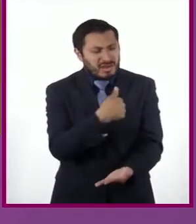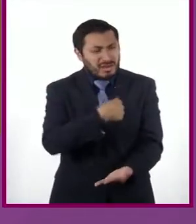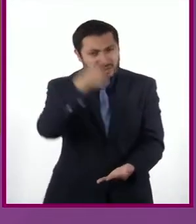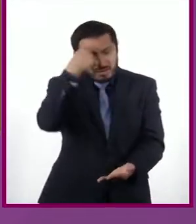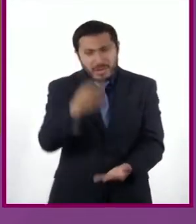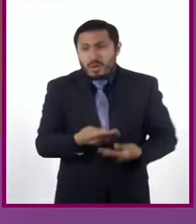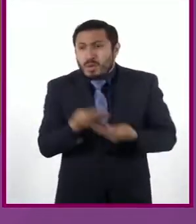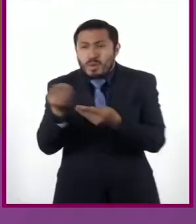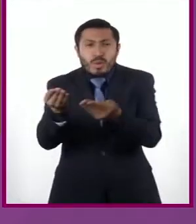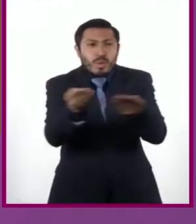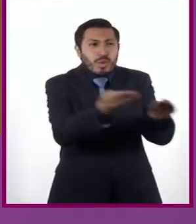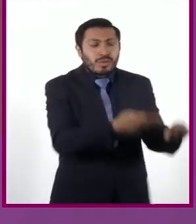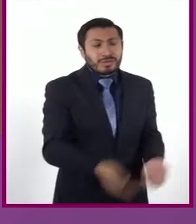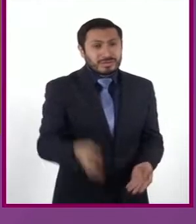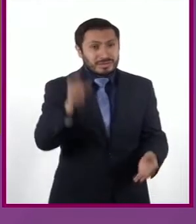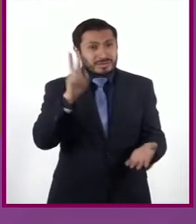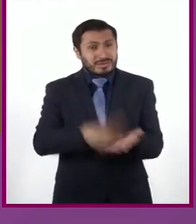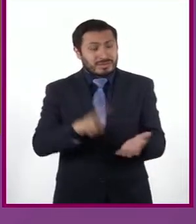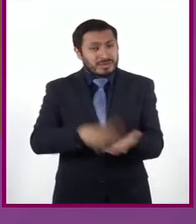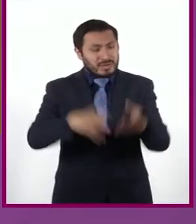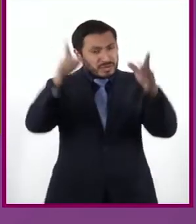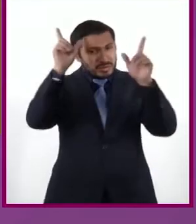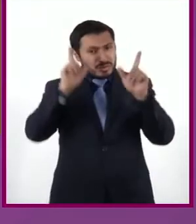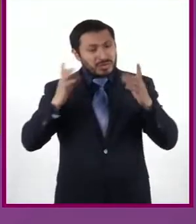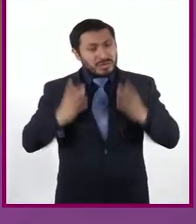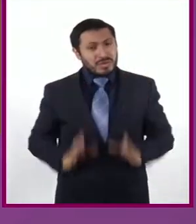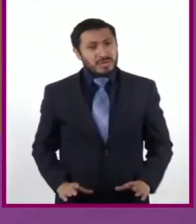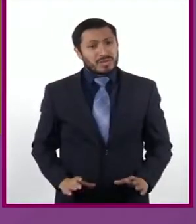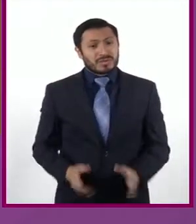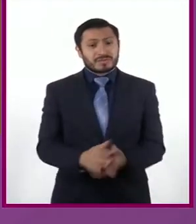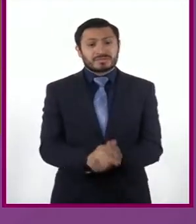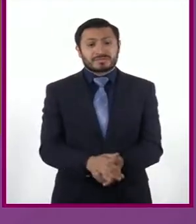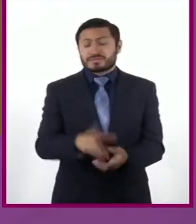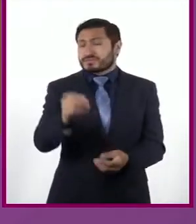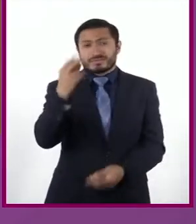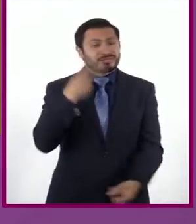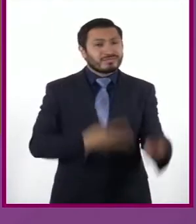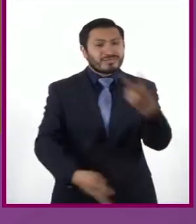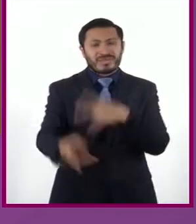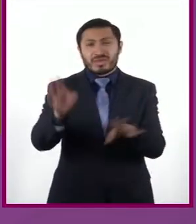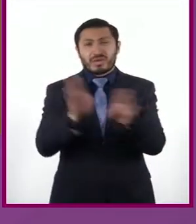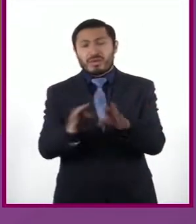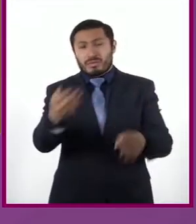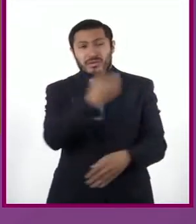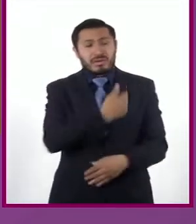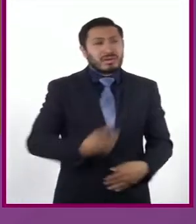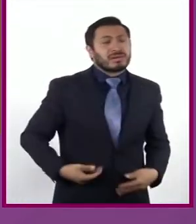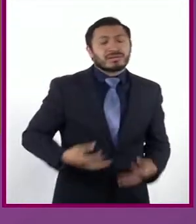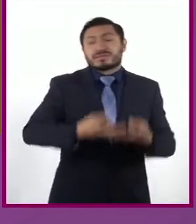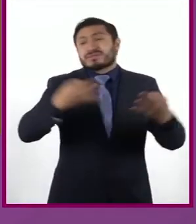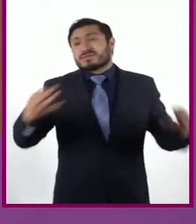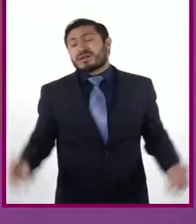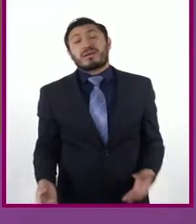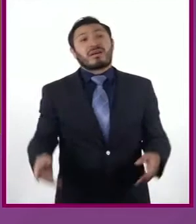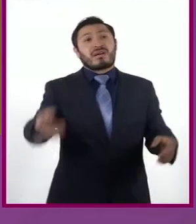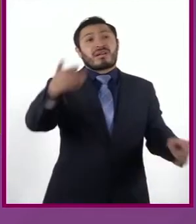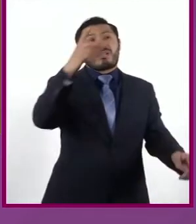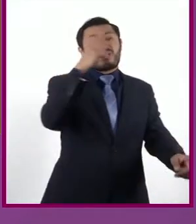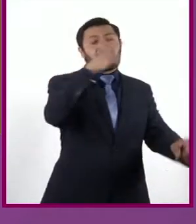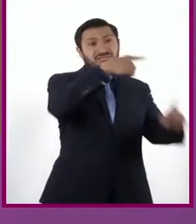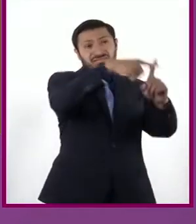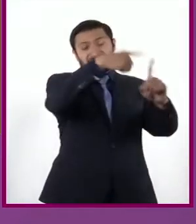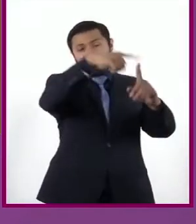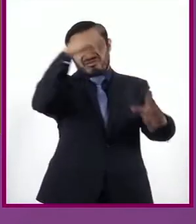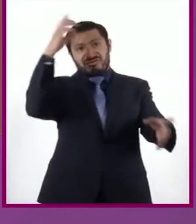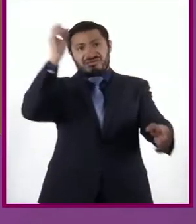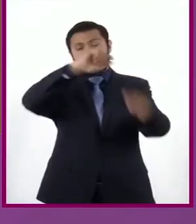atuendo discreto de su virtud. No vengo a presidir la entrega de mi patria, a cambio de ídolos y cruces,